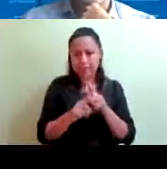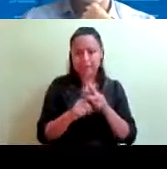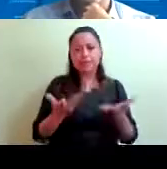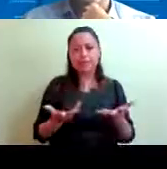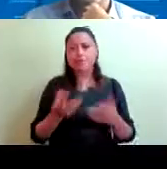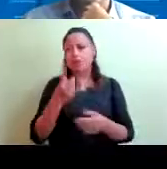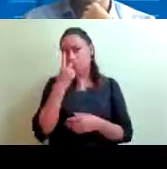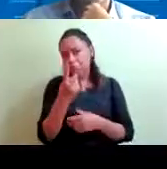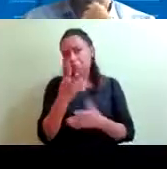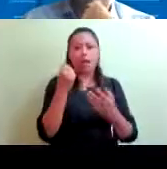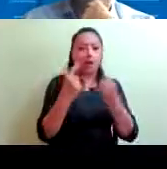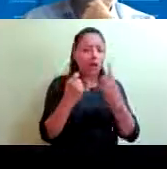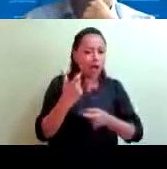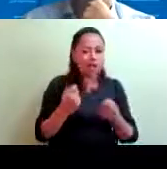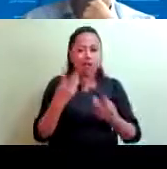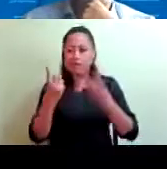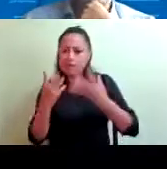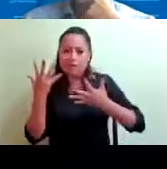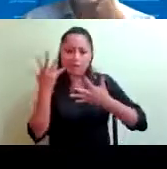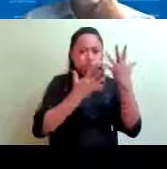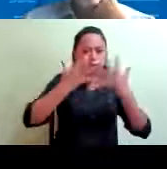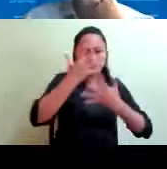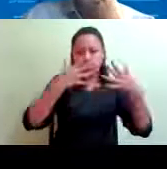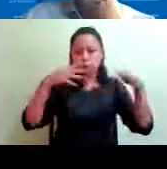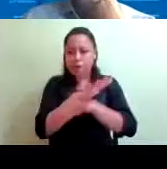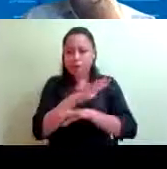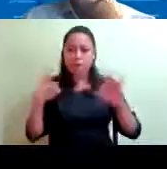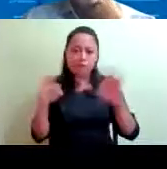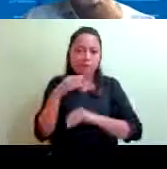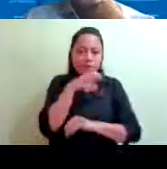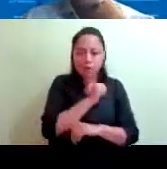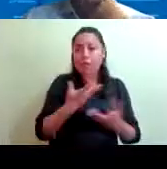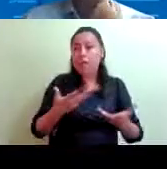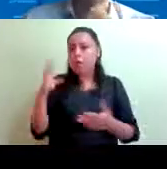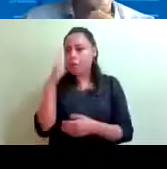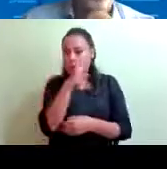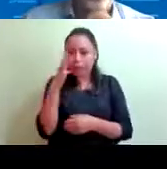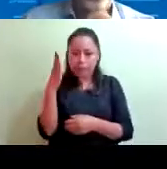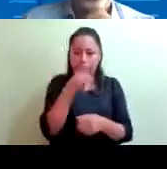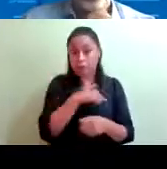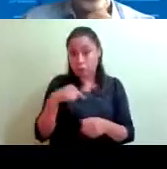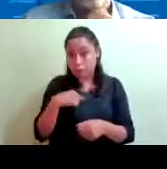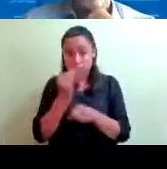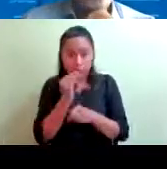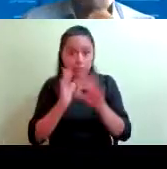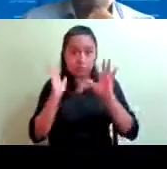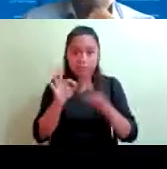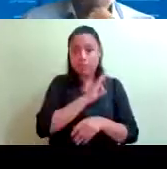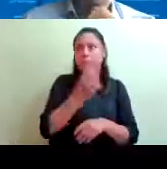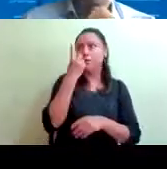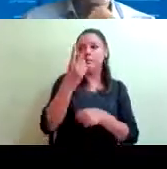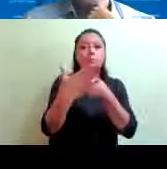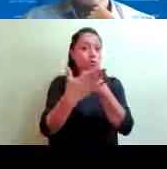cambio climático, incertidumbres que ya no podemos necesariamente pronosticar, como pueden ser eventos